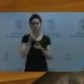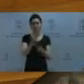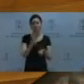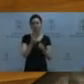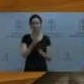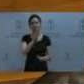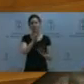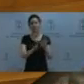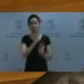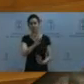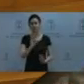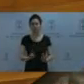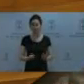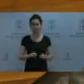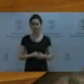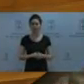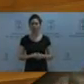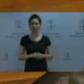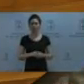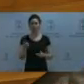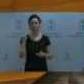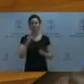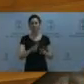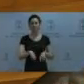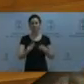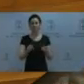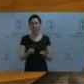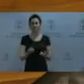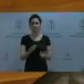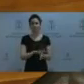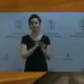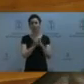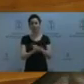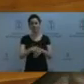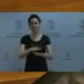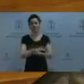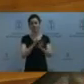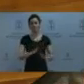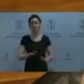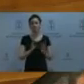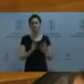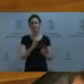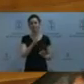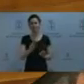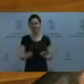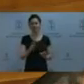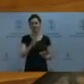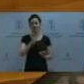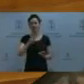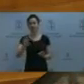energías renovables en la energía final a pasar al 30%, incluso al 35%. Bueno, mi posición es,